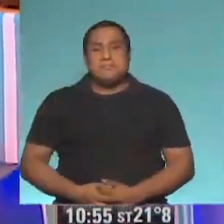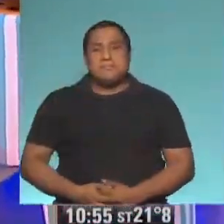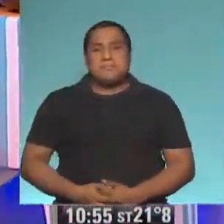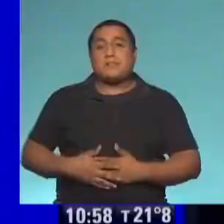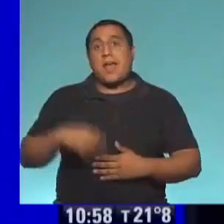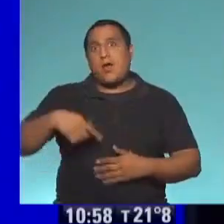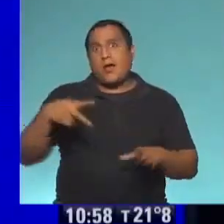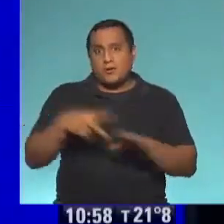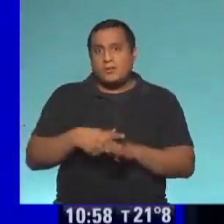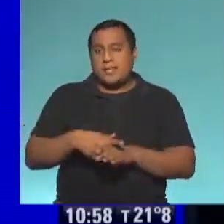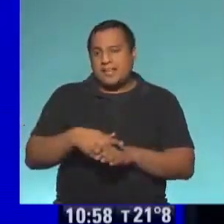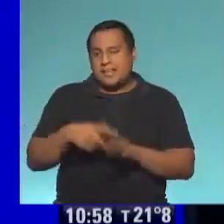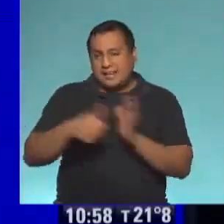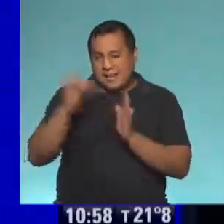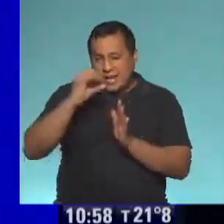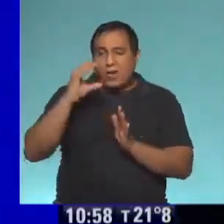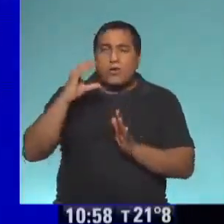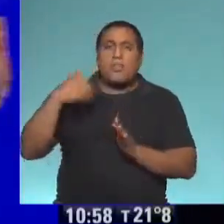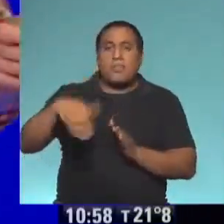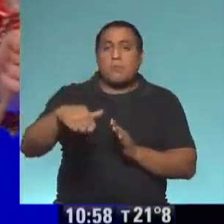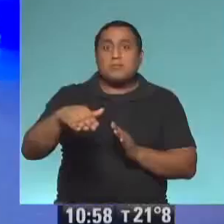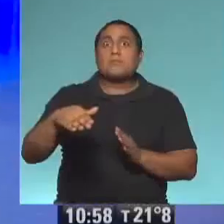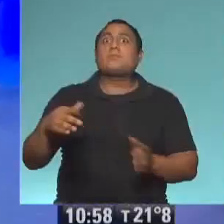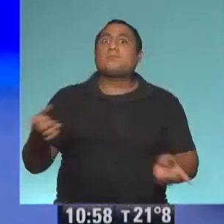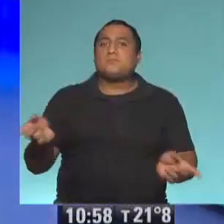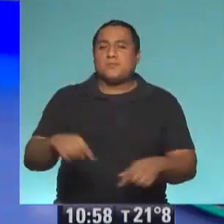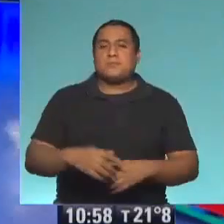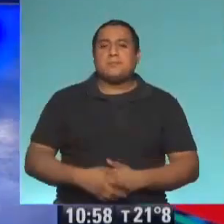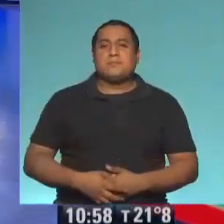Bueno, nos tenemos que ir a un corte, a un recreito, pero enseguida... ¡Ay! ¡Ay!